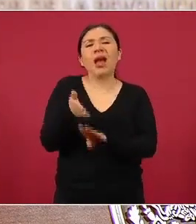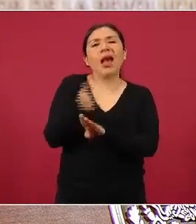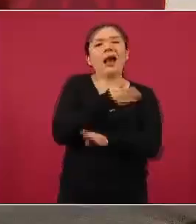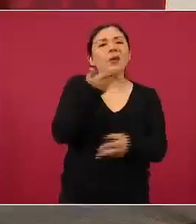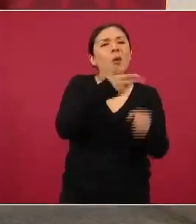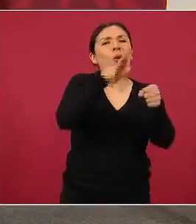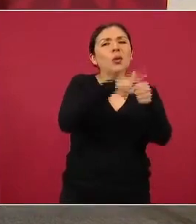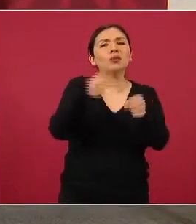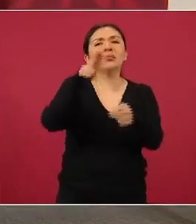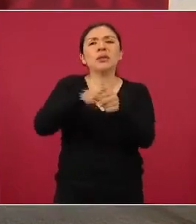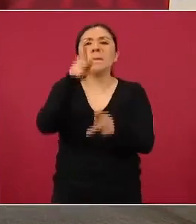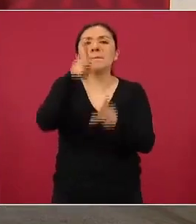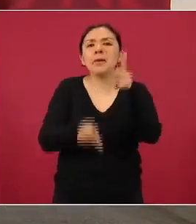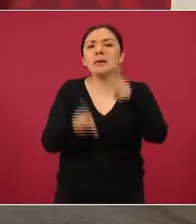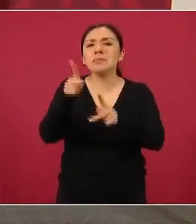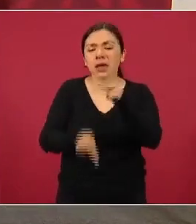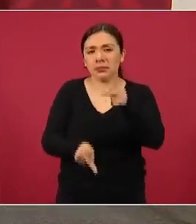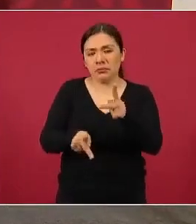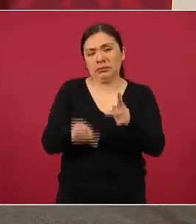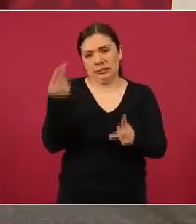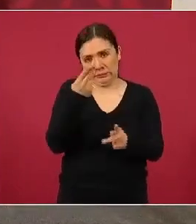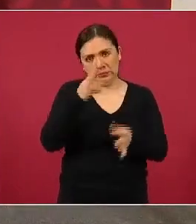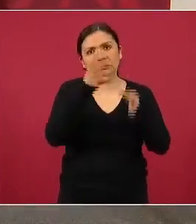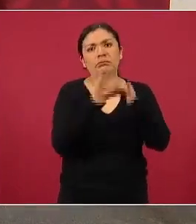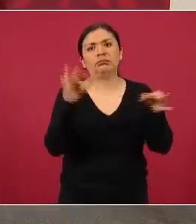pero que nos informe sobre el de Texcoco.